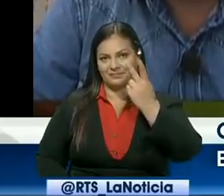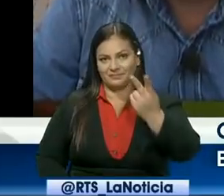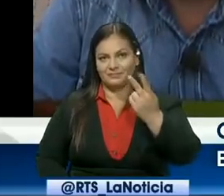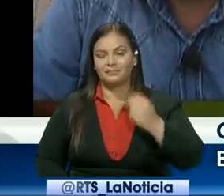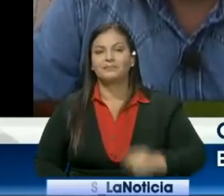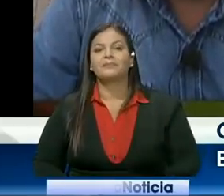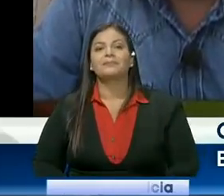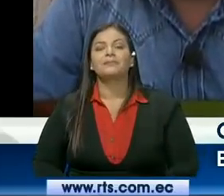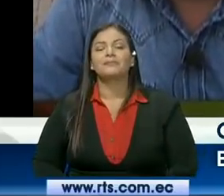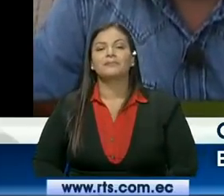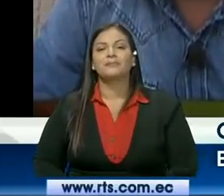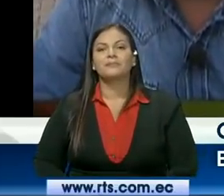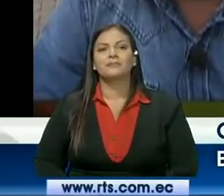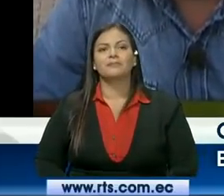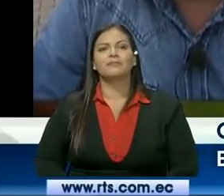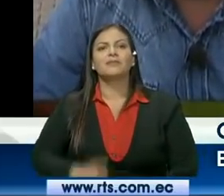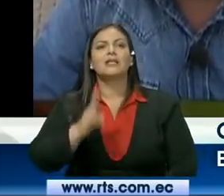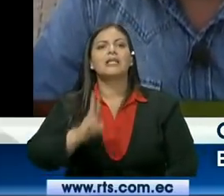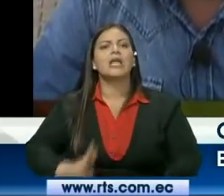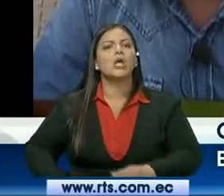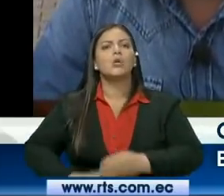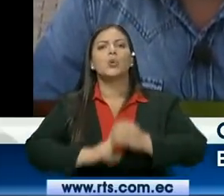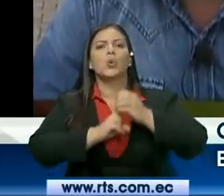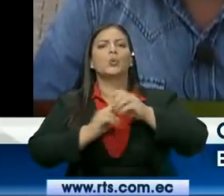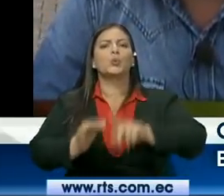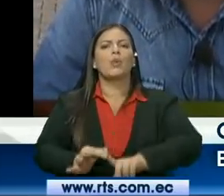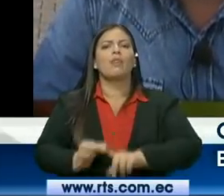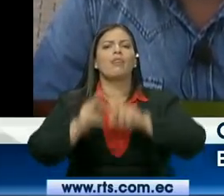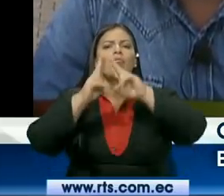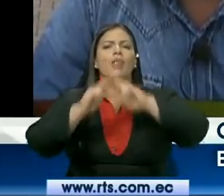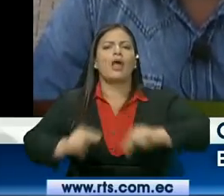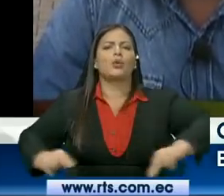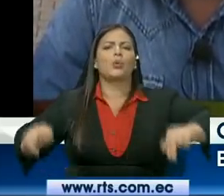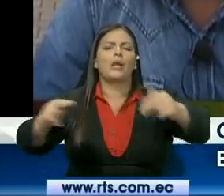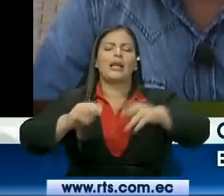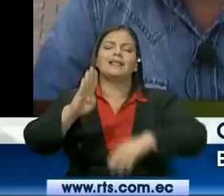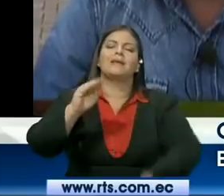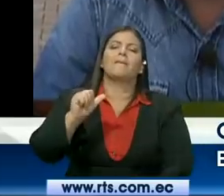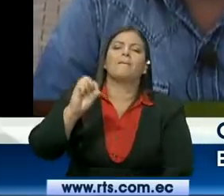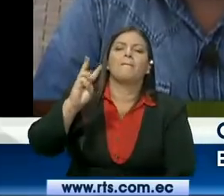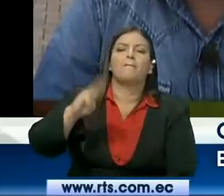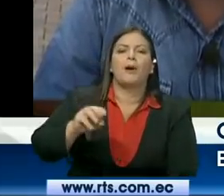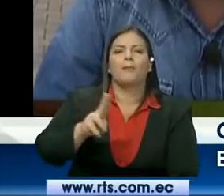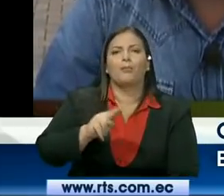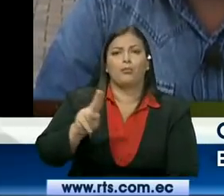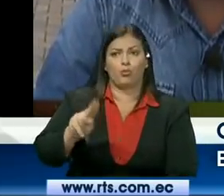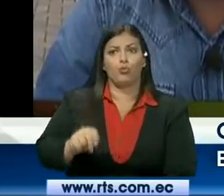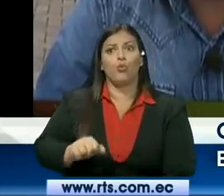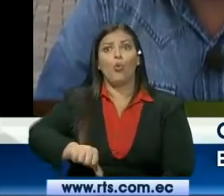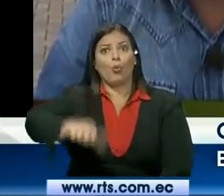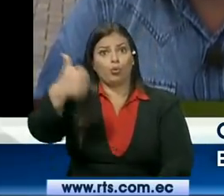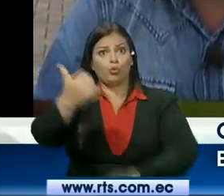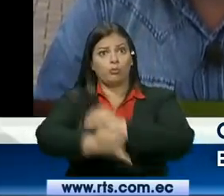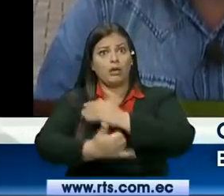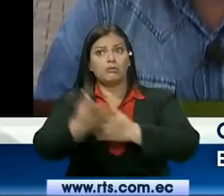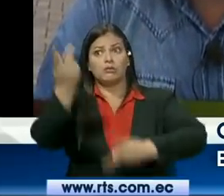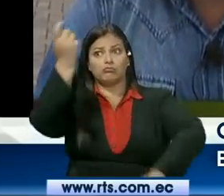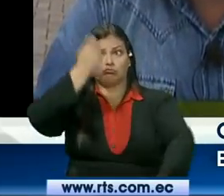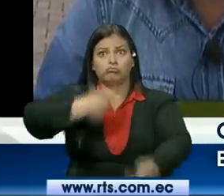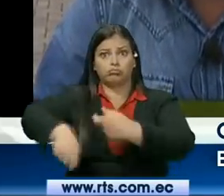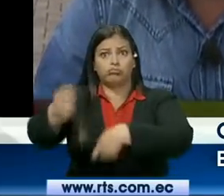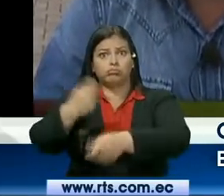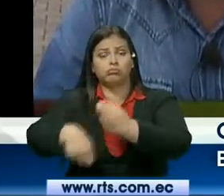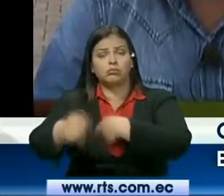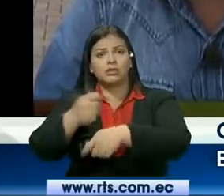natural. La exportación de bambú ahorita se está teniendo bastante acogida, por tal motivo nosotros, como a la